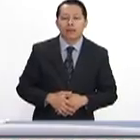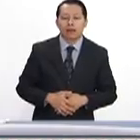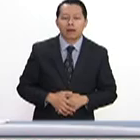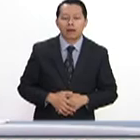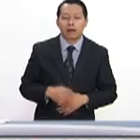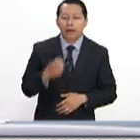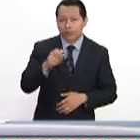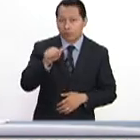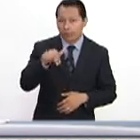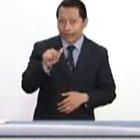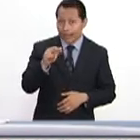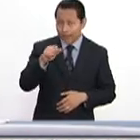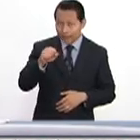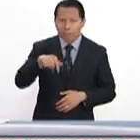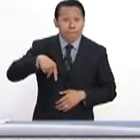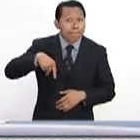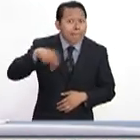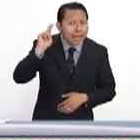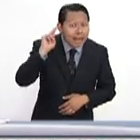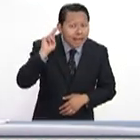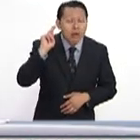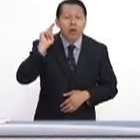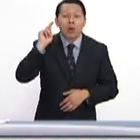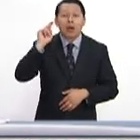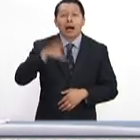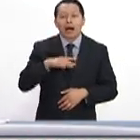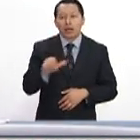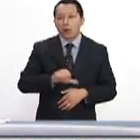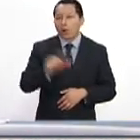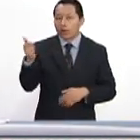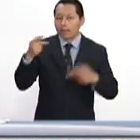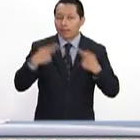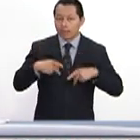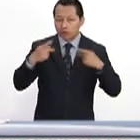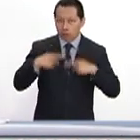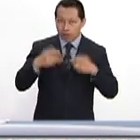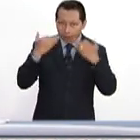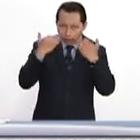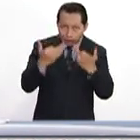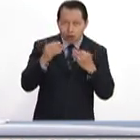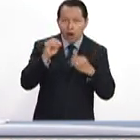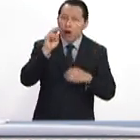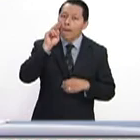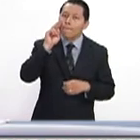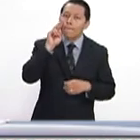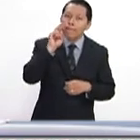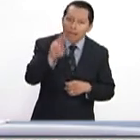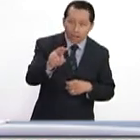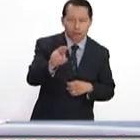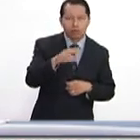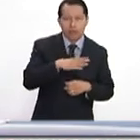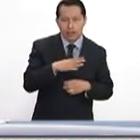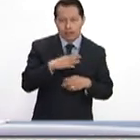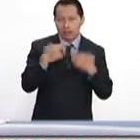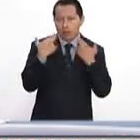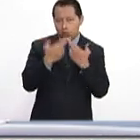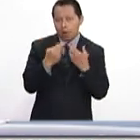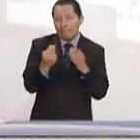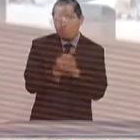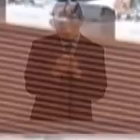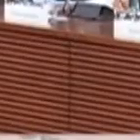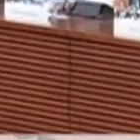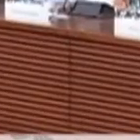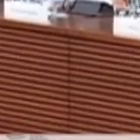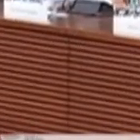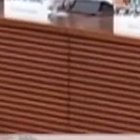Así es, Ana Cris. No obstante, independientemente de que otras personas hayan presenciado o visto, más bien visto, esta reunión privada que